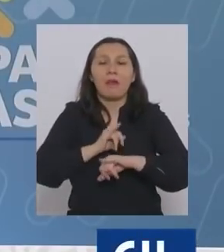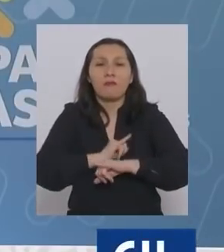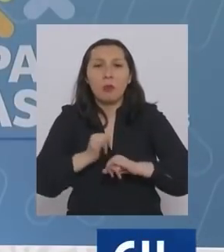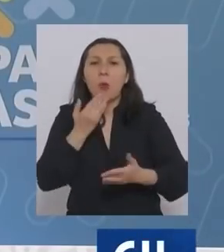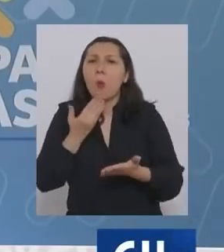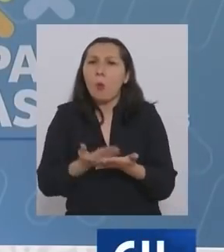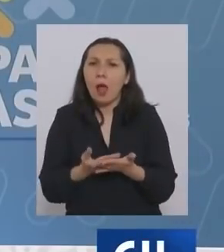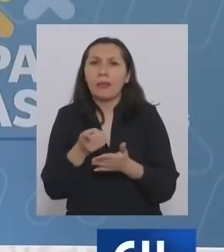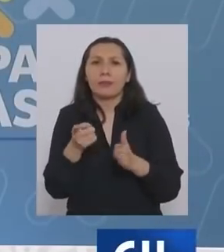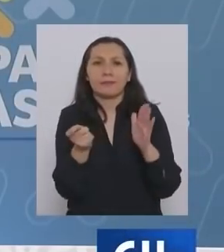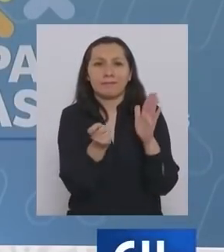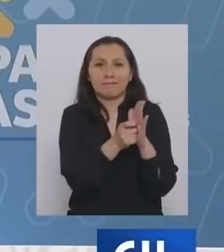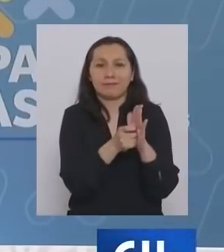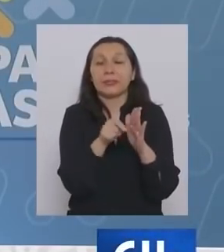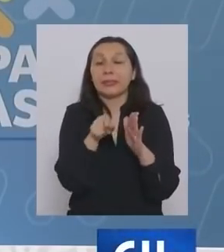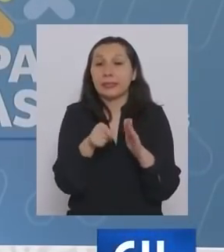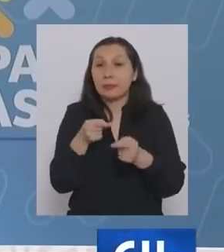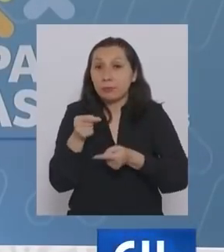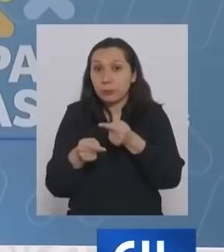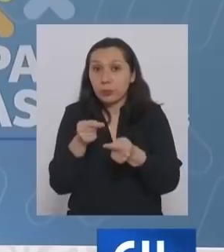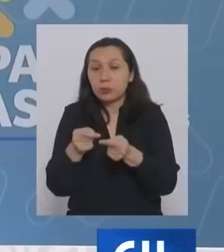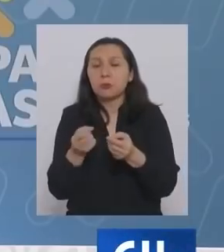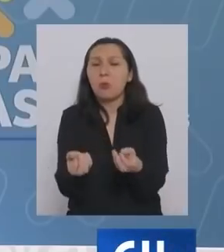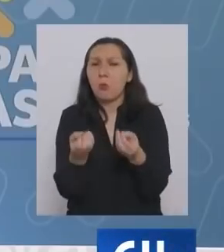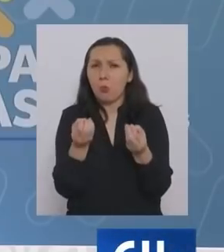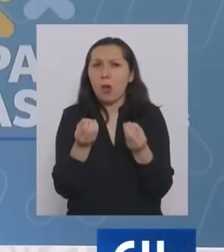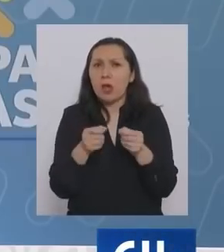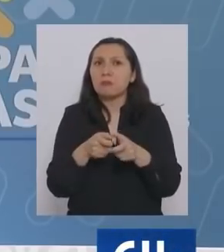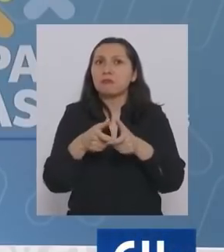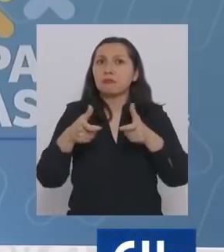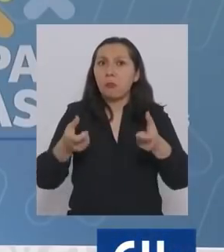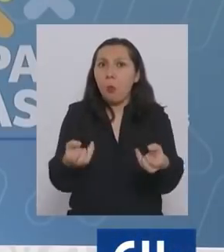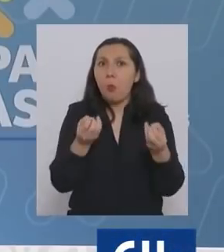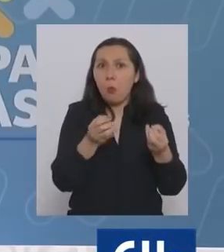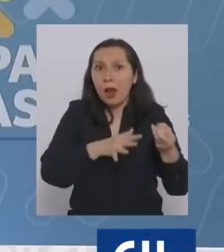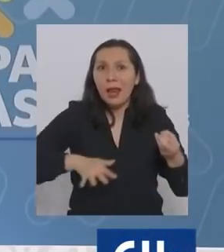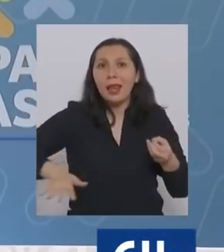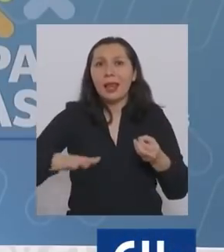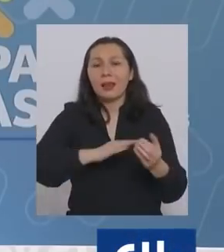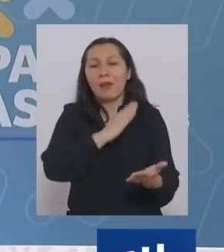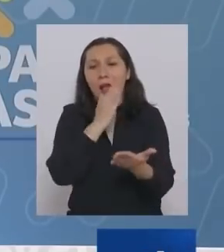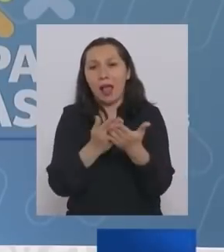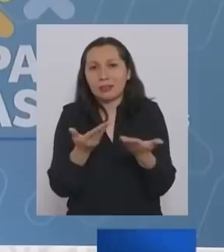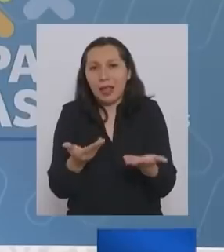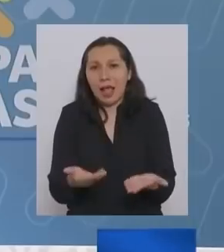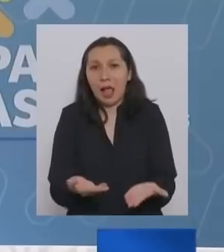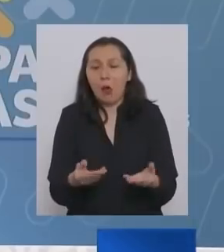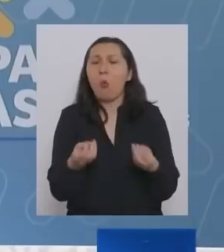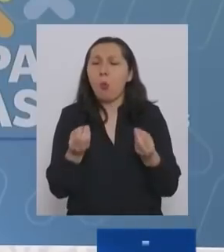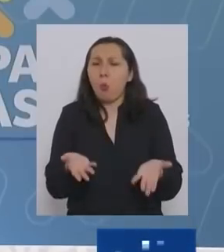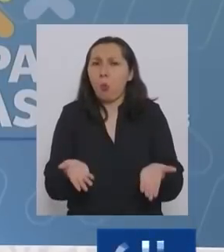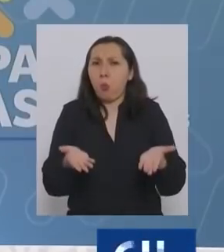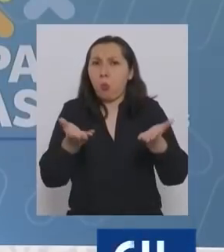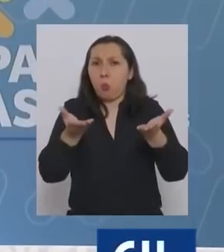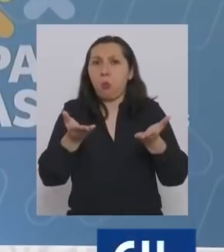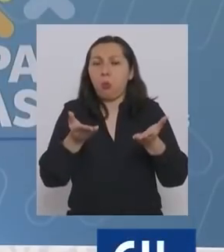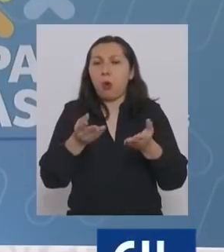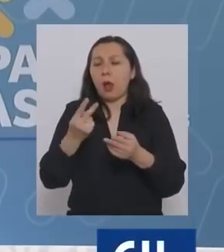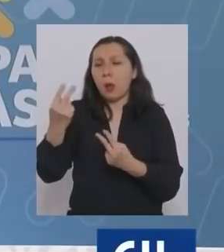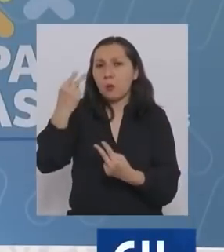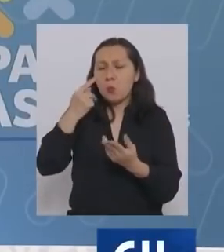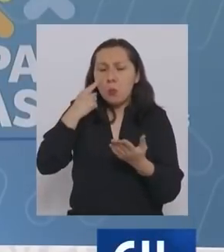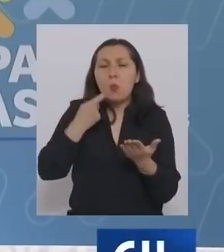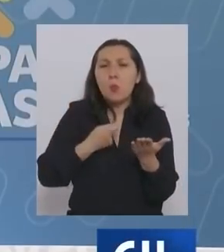Y esperamos que este proceso avance positivamente, como ha sido hasta ahora, nuestra exitosa y